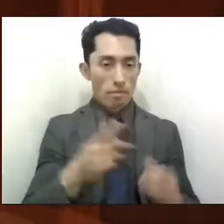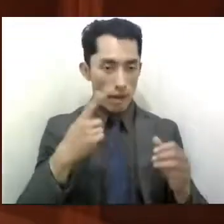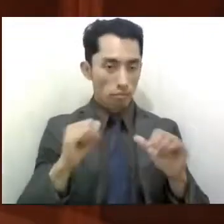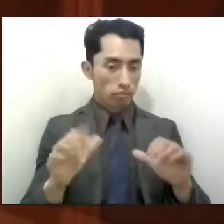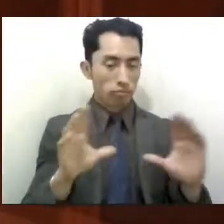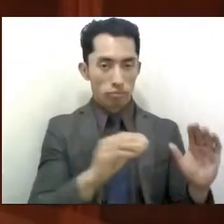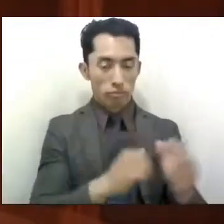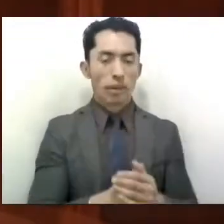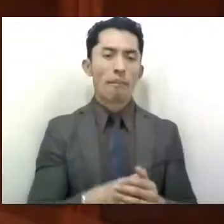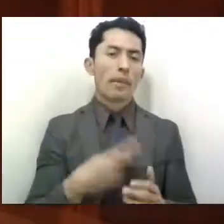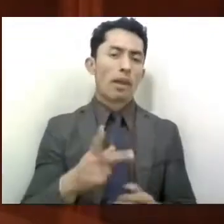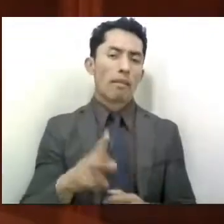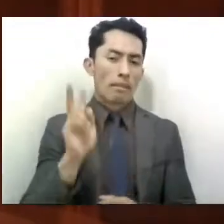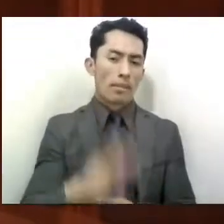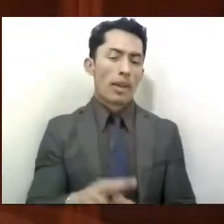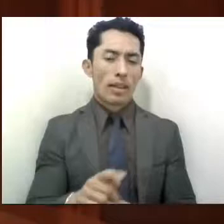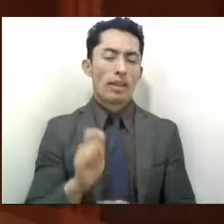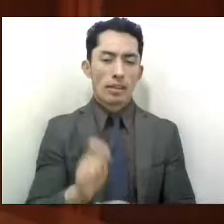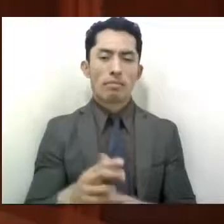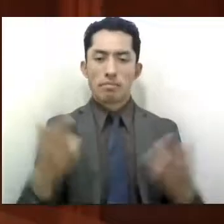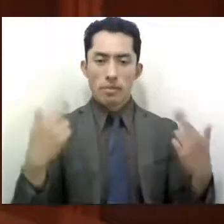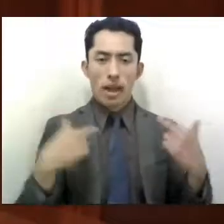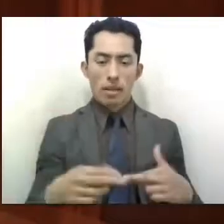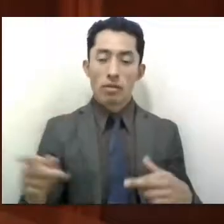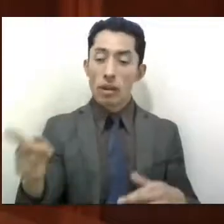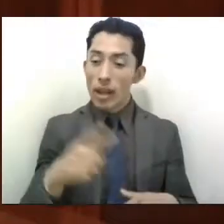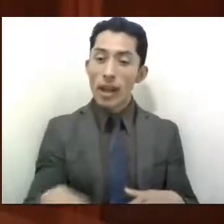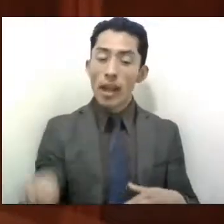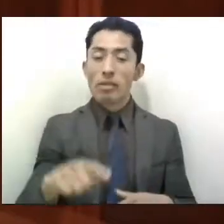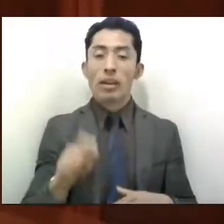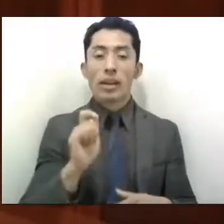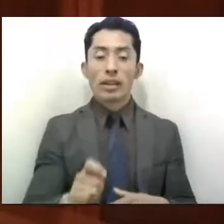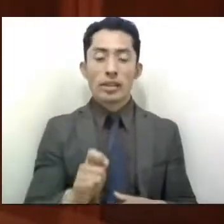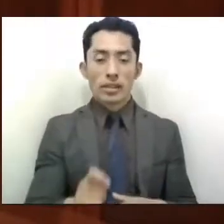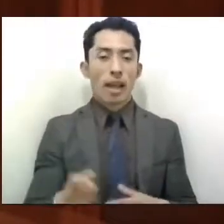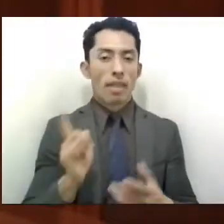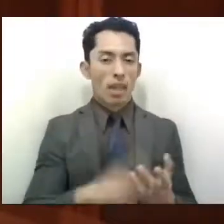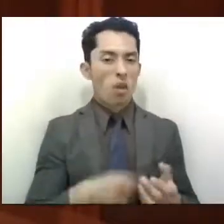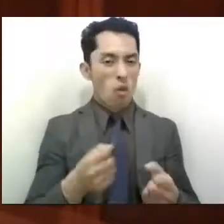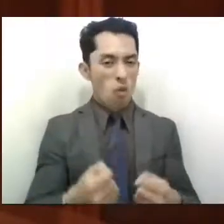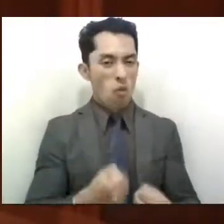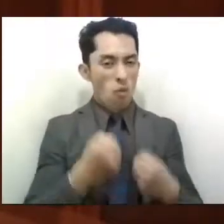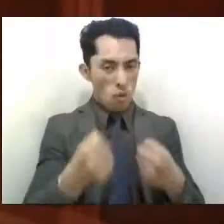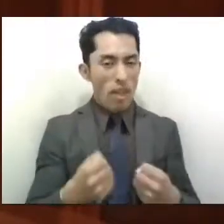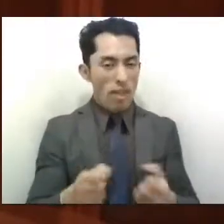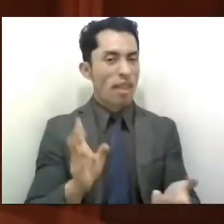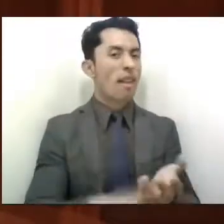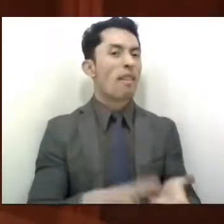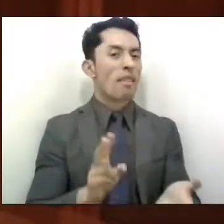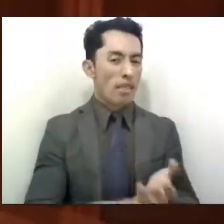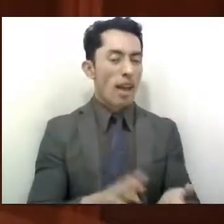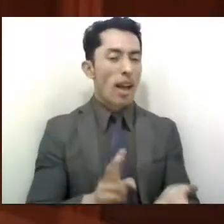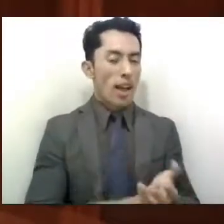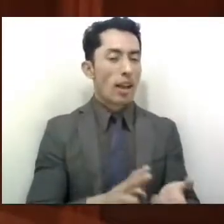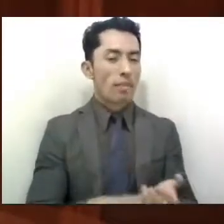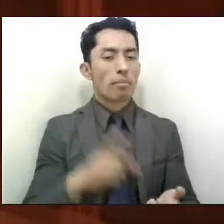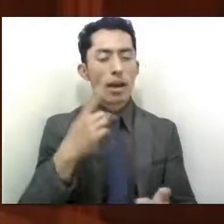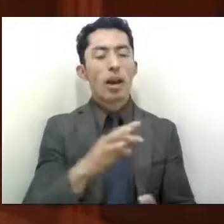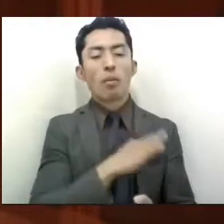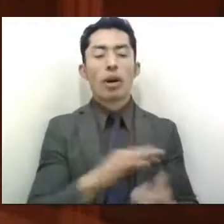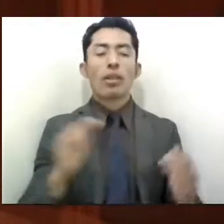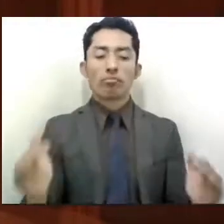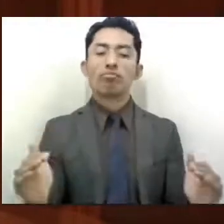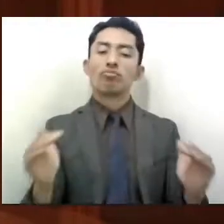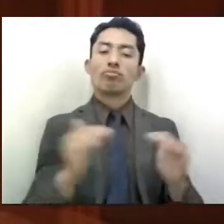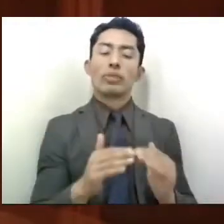es que los docentes representan una de las fuerzas más sólidas e influyentes con miras a garantizar la equidad, el acceso y la